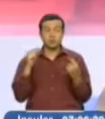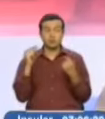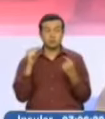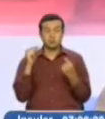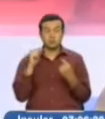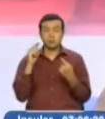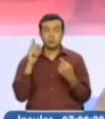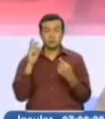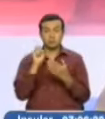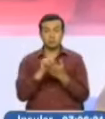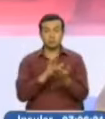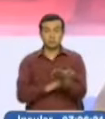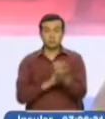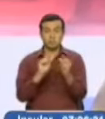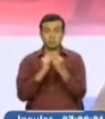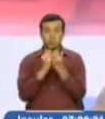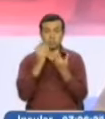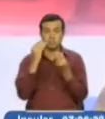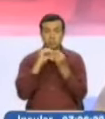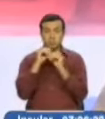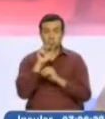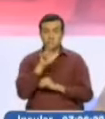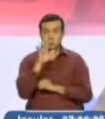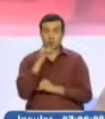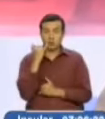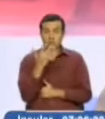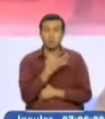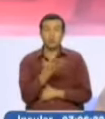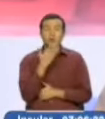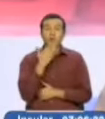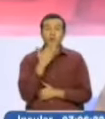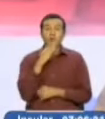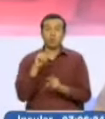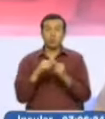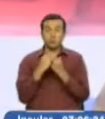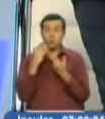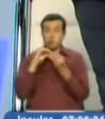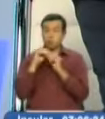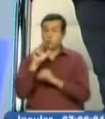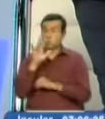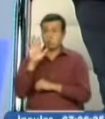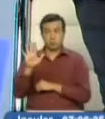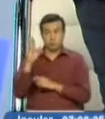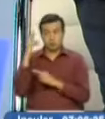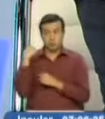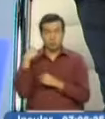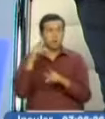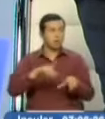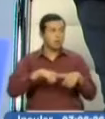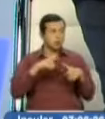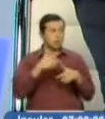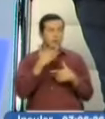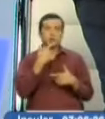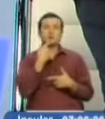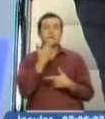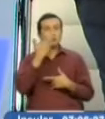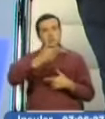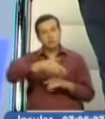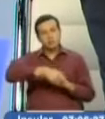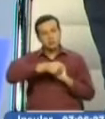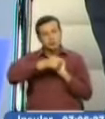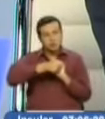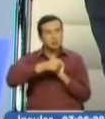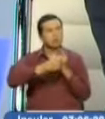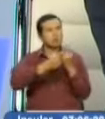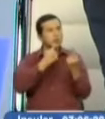contraproducentes para el proyecto de Alianza País. Me parece que el actor político clave es Alianza País. Y en ese sentido, el estilo de Lenín Moreno, de venir con la mano extendida,